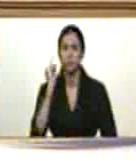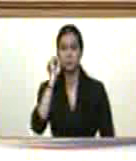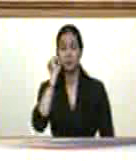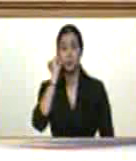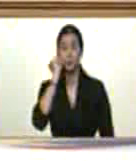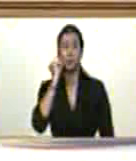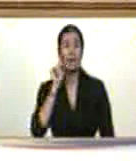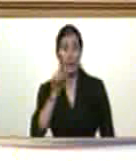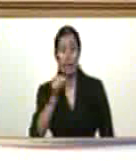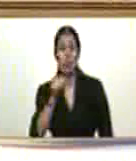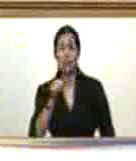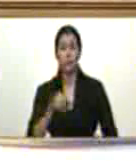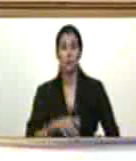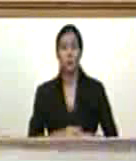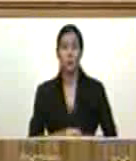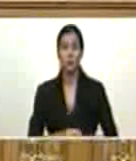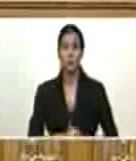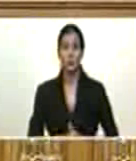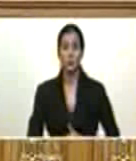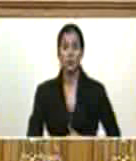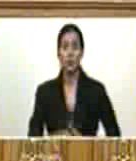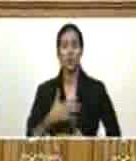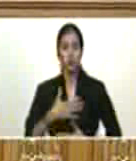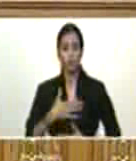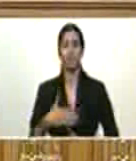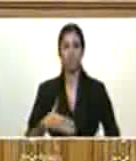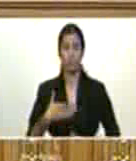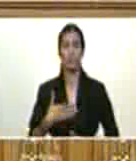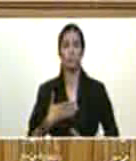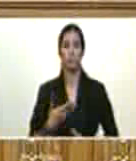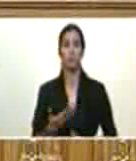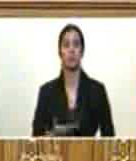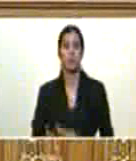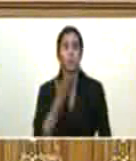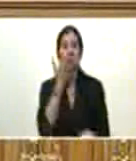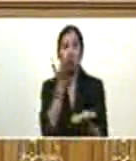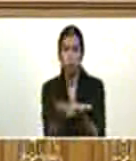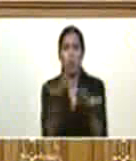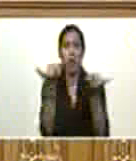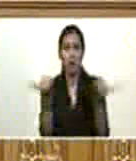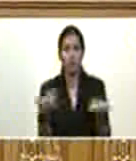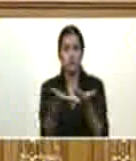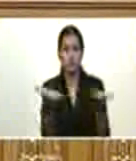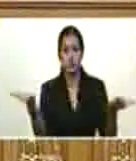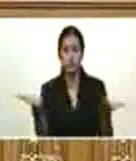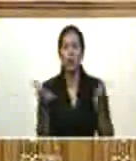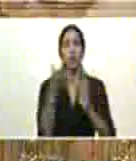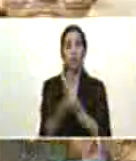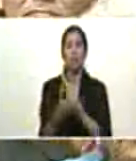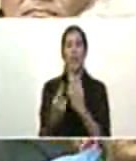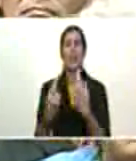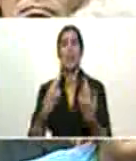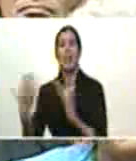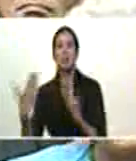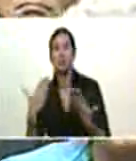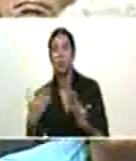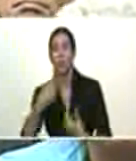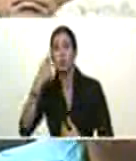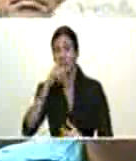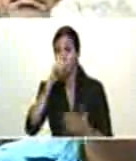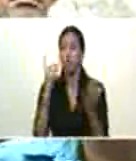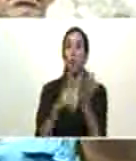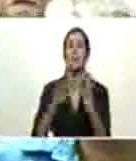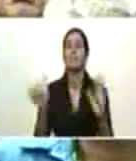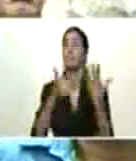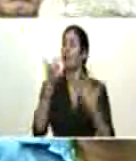y es una de las cosas que me atrevo a colocar sobre la mesa en la relación política de un año 2016 que no